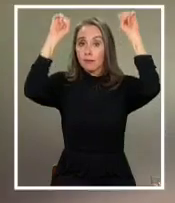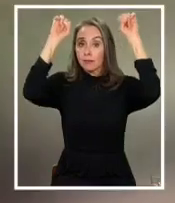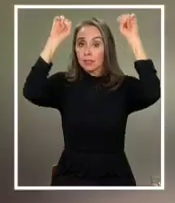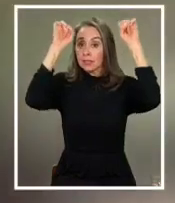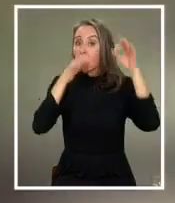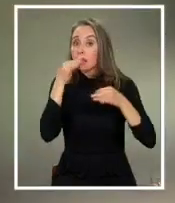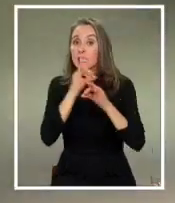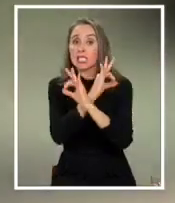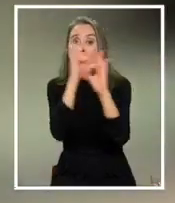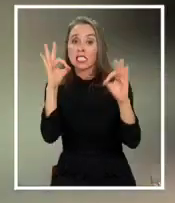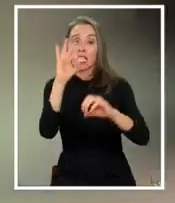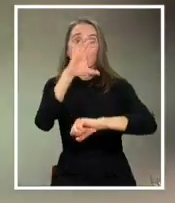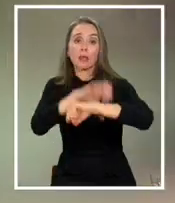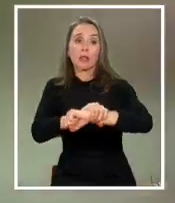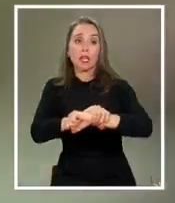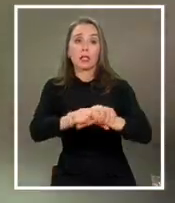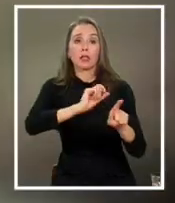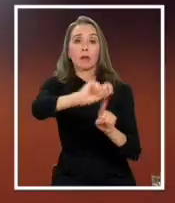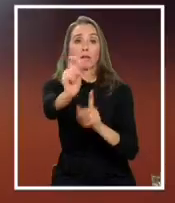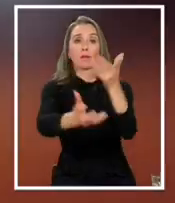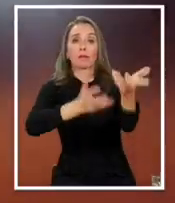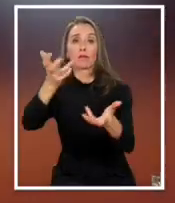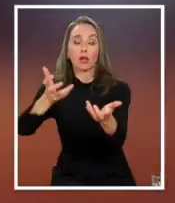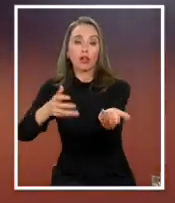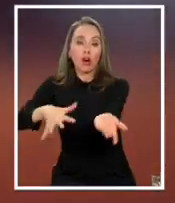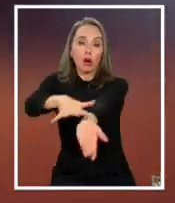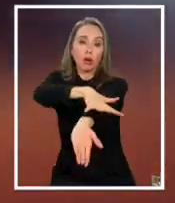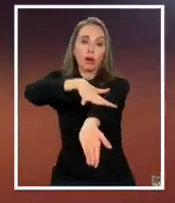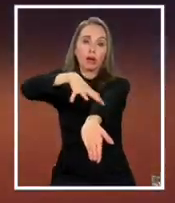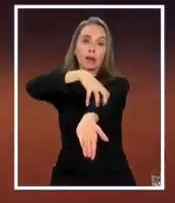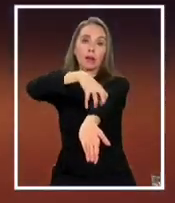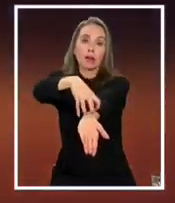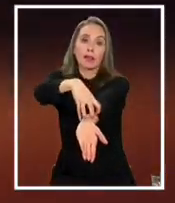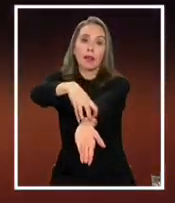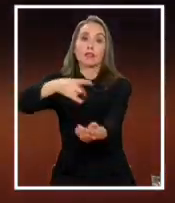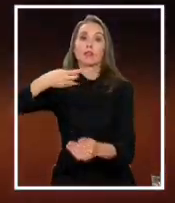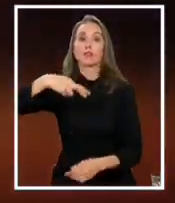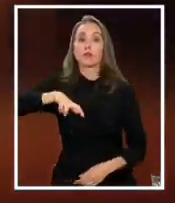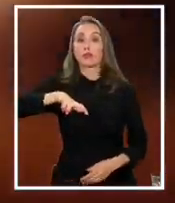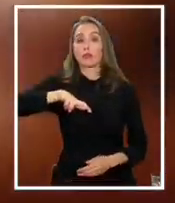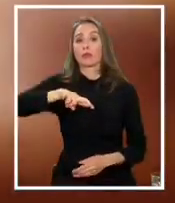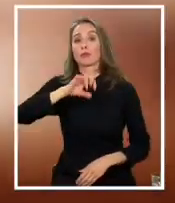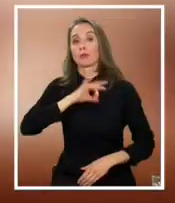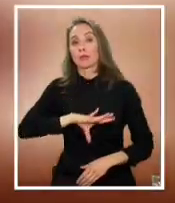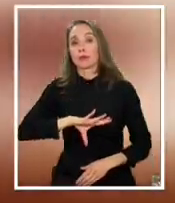no hay detenidos por estos hechos en la macrozona sur del país.